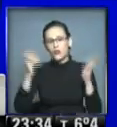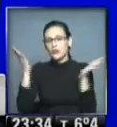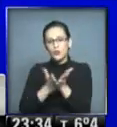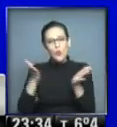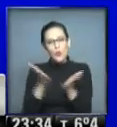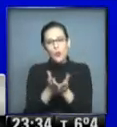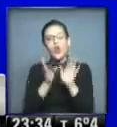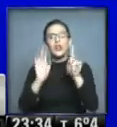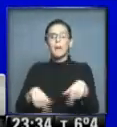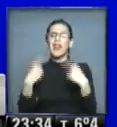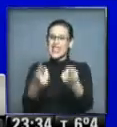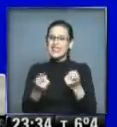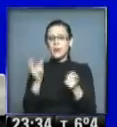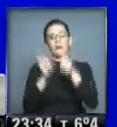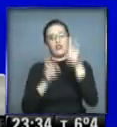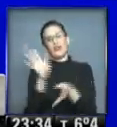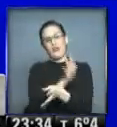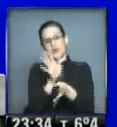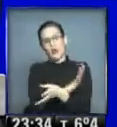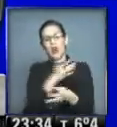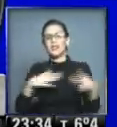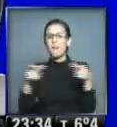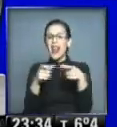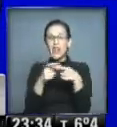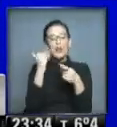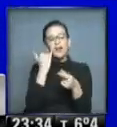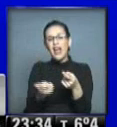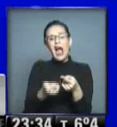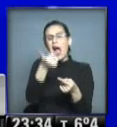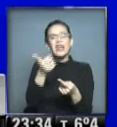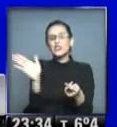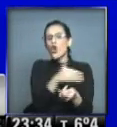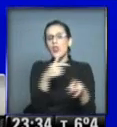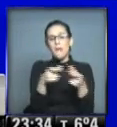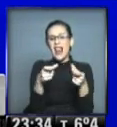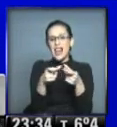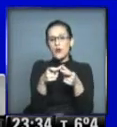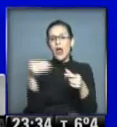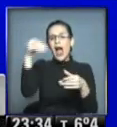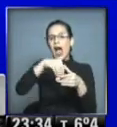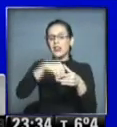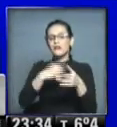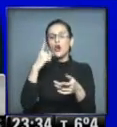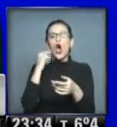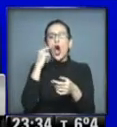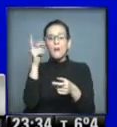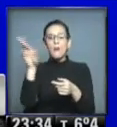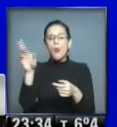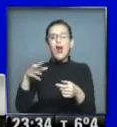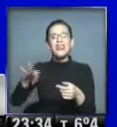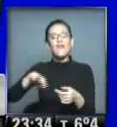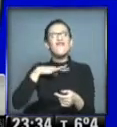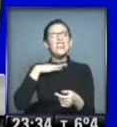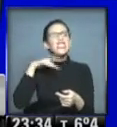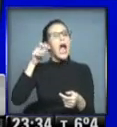bueno, necesitando de los actores, ¿no? Esta película está realizada por, en su mayoría, actores y actrices de Villa, de La Gardel, de donde